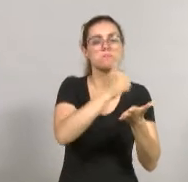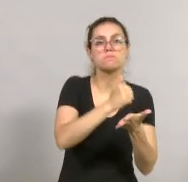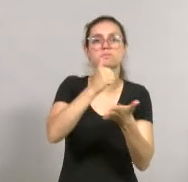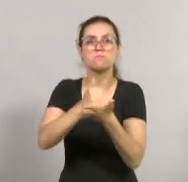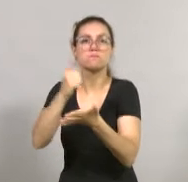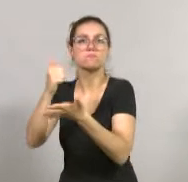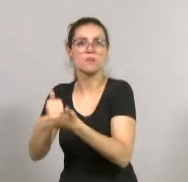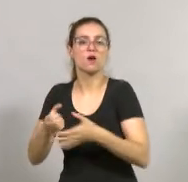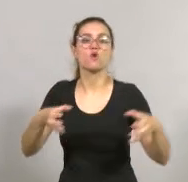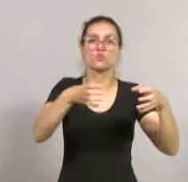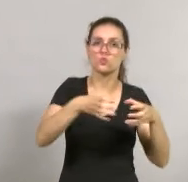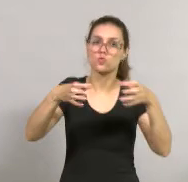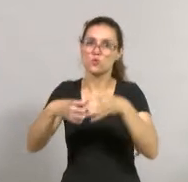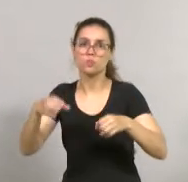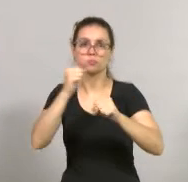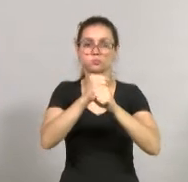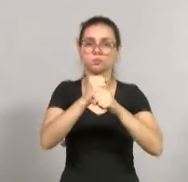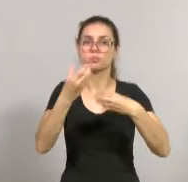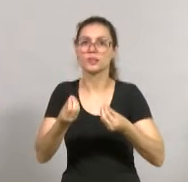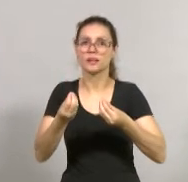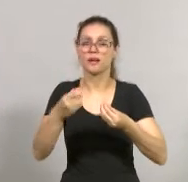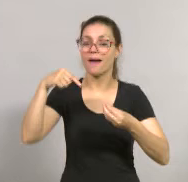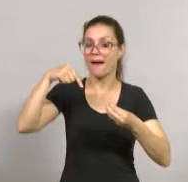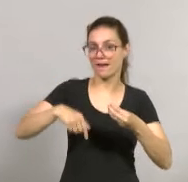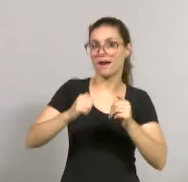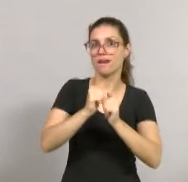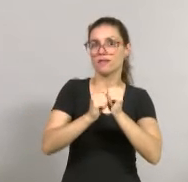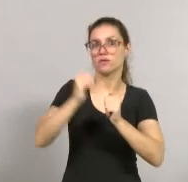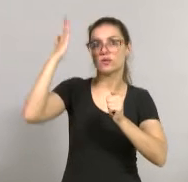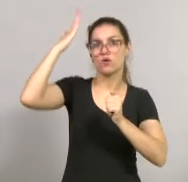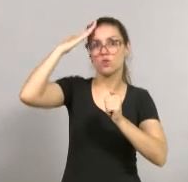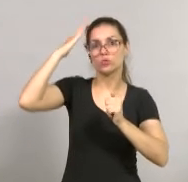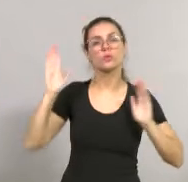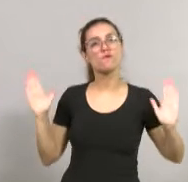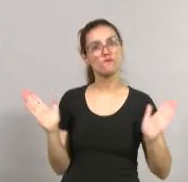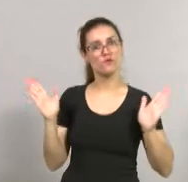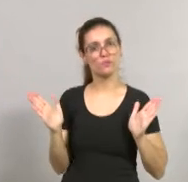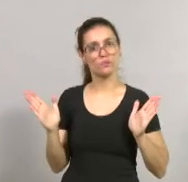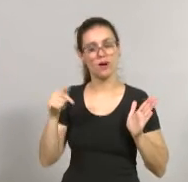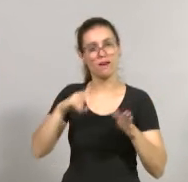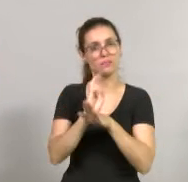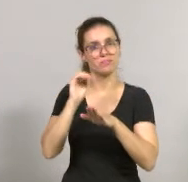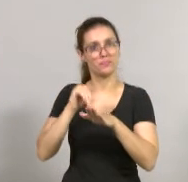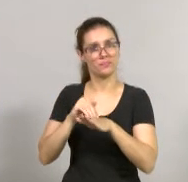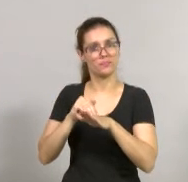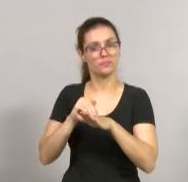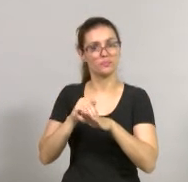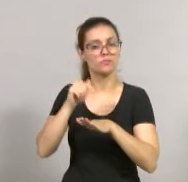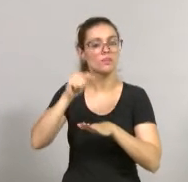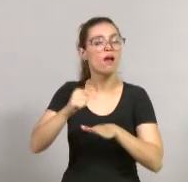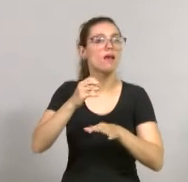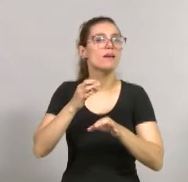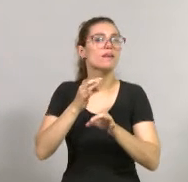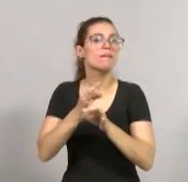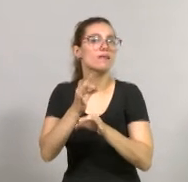de trabajo para fomentar esto de la industria cultural en Villa María, y poder, digamos, dar inicio a una